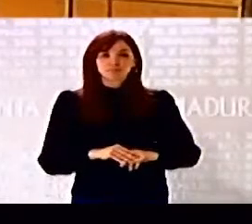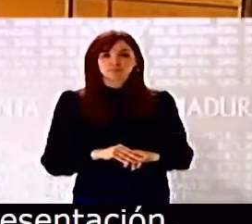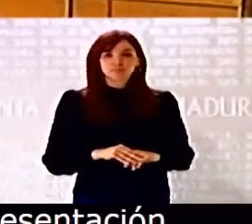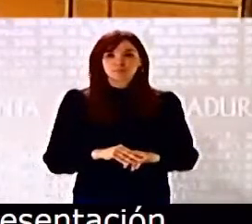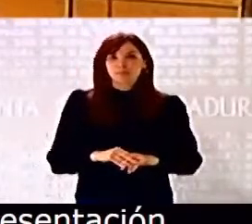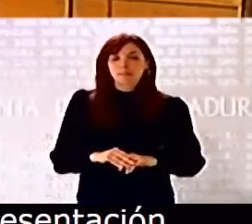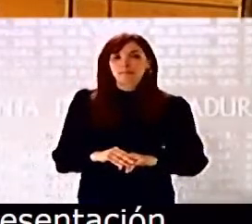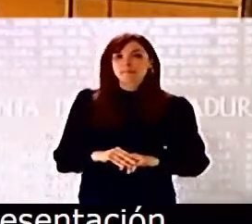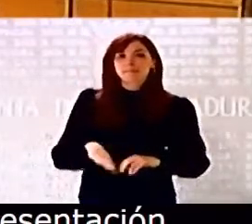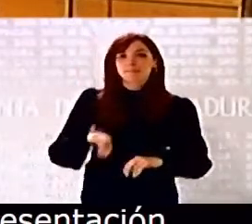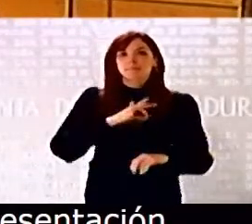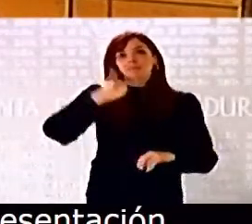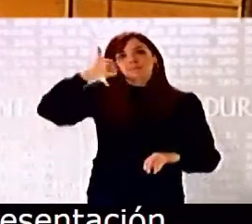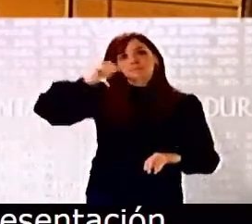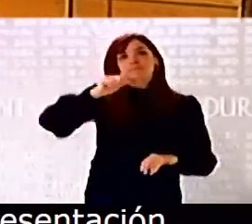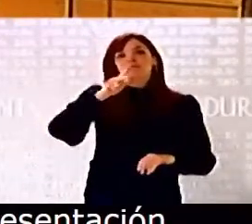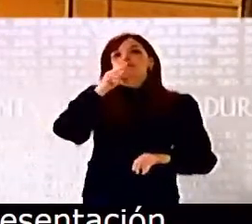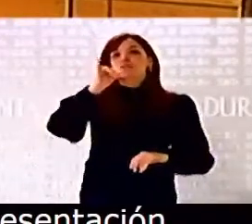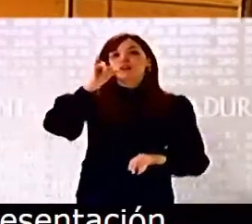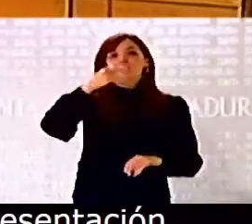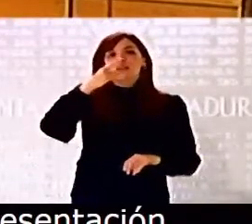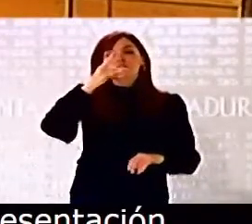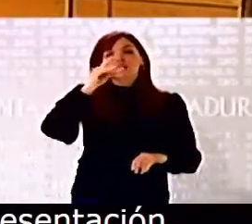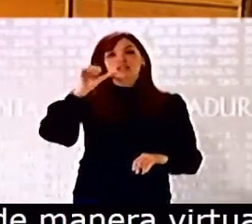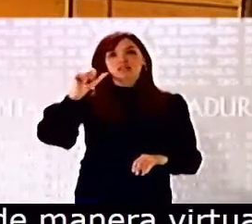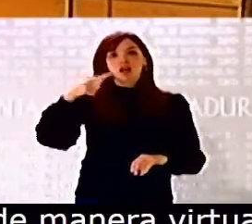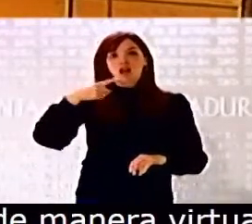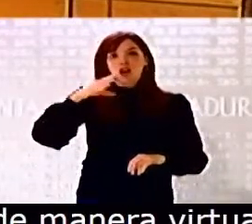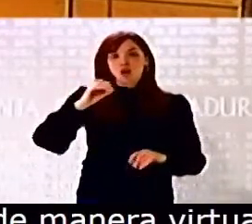Sí, Antonio Hidalgo, de Televisión Española.